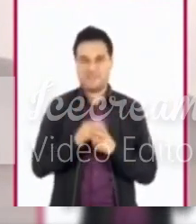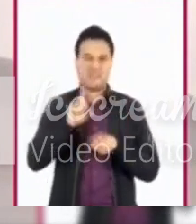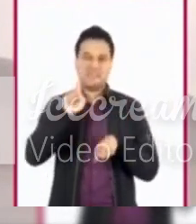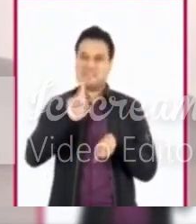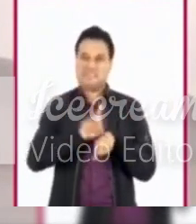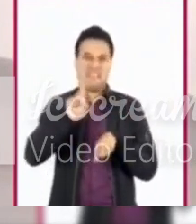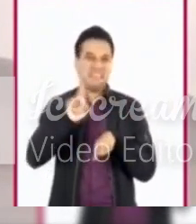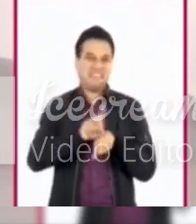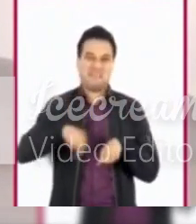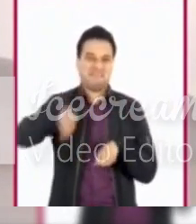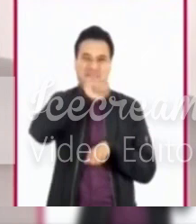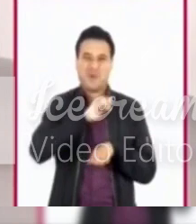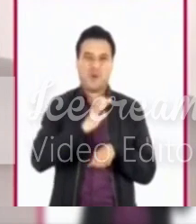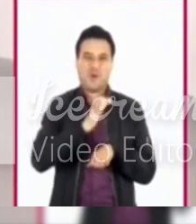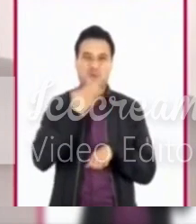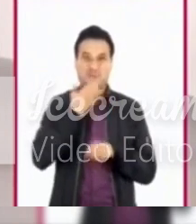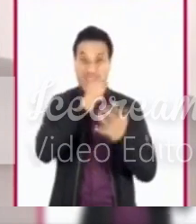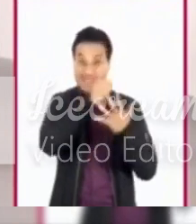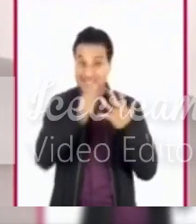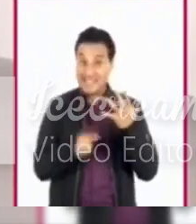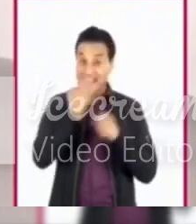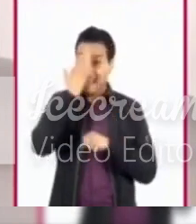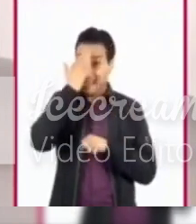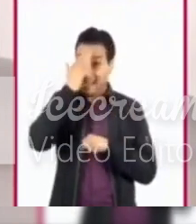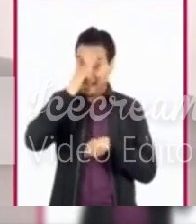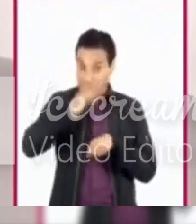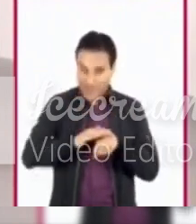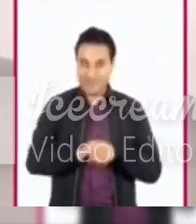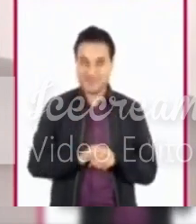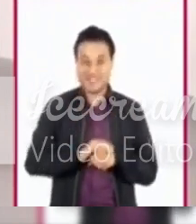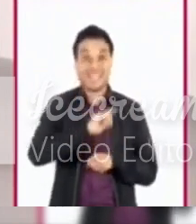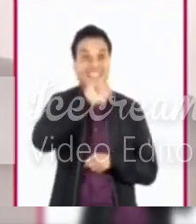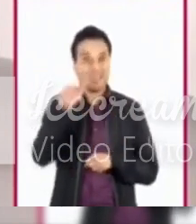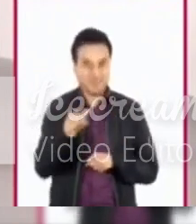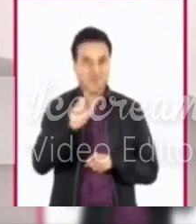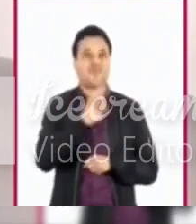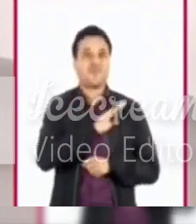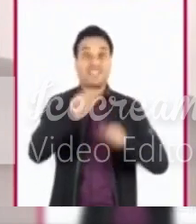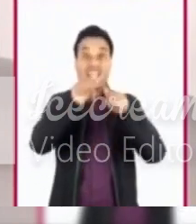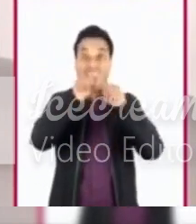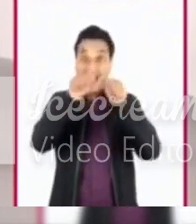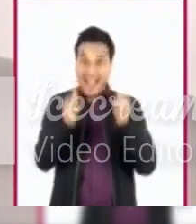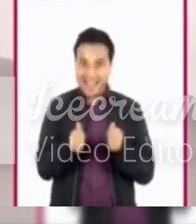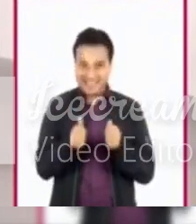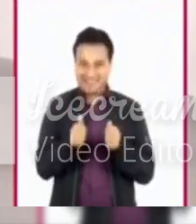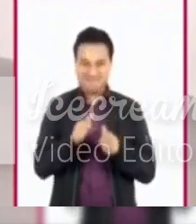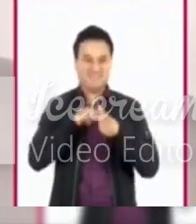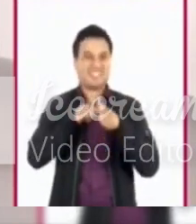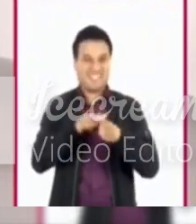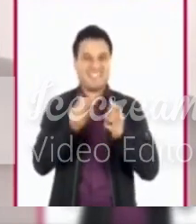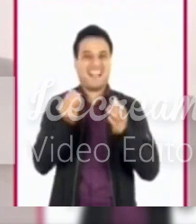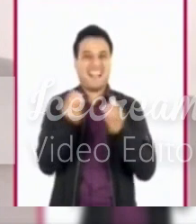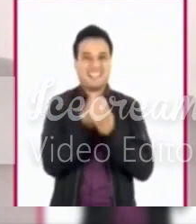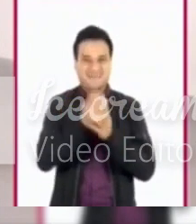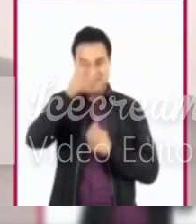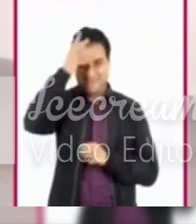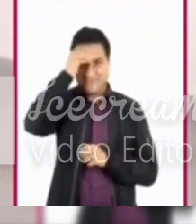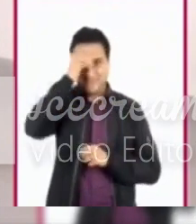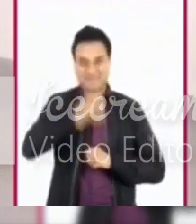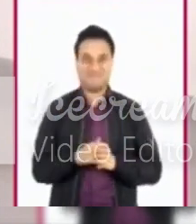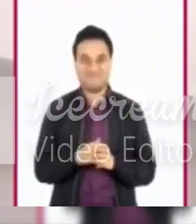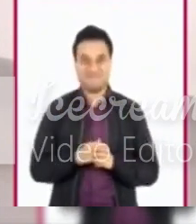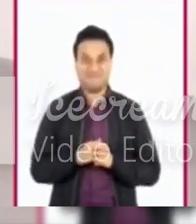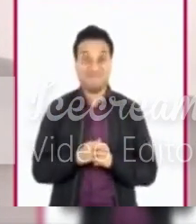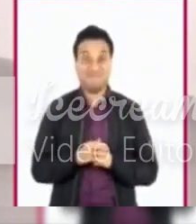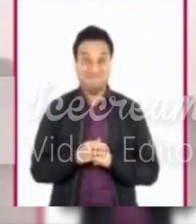están presentes. Recuérdalos porque te ayudarán a entender y a practicar las artes en tus siguientes clases.